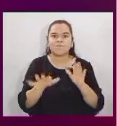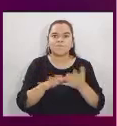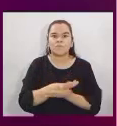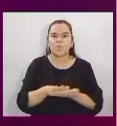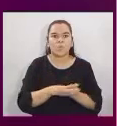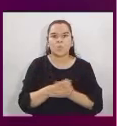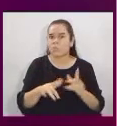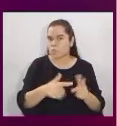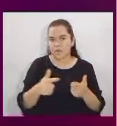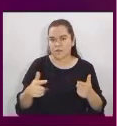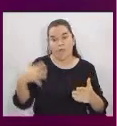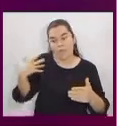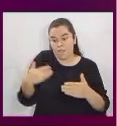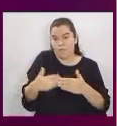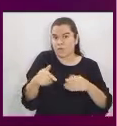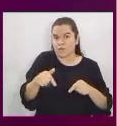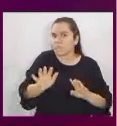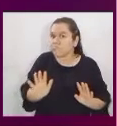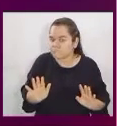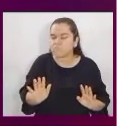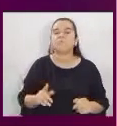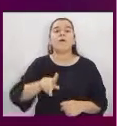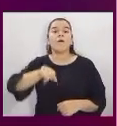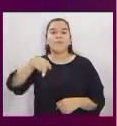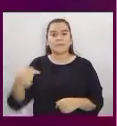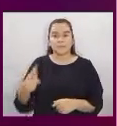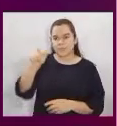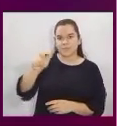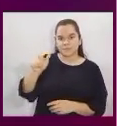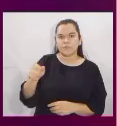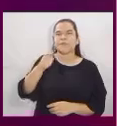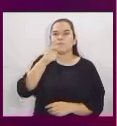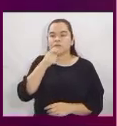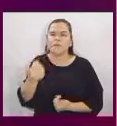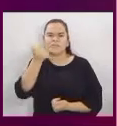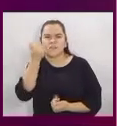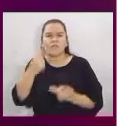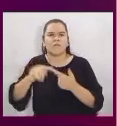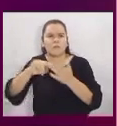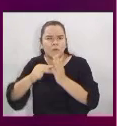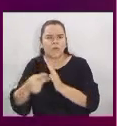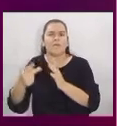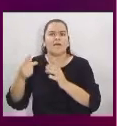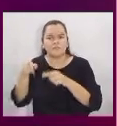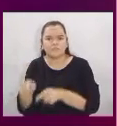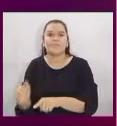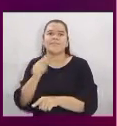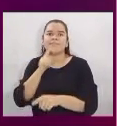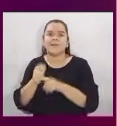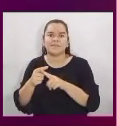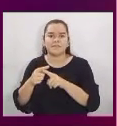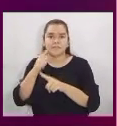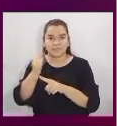no tienen cura por el momento. En cambio, las adquiridas, con una